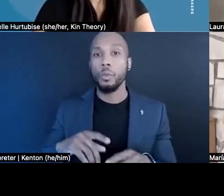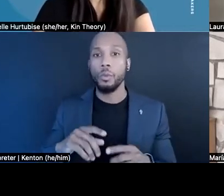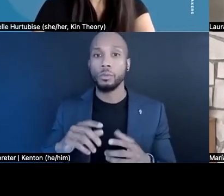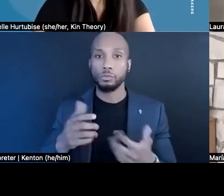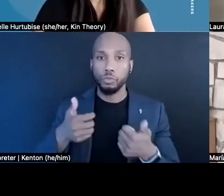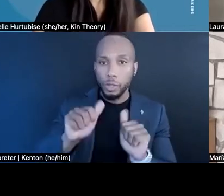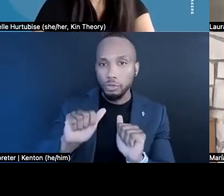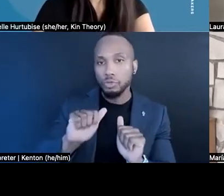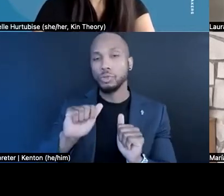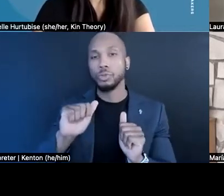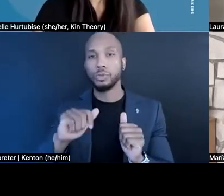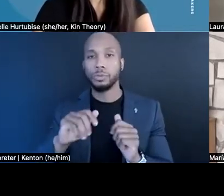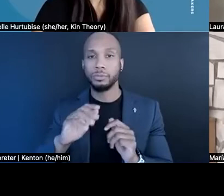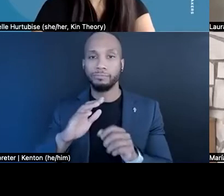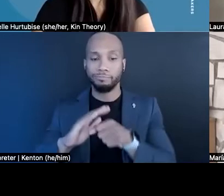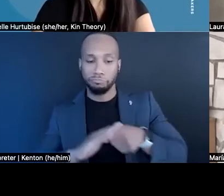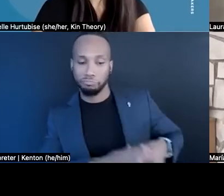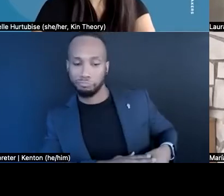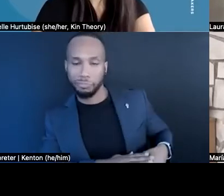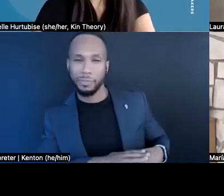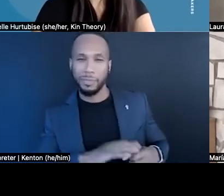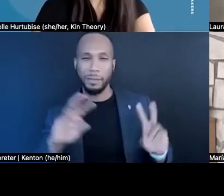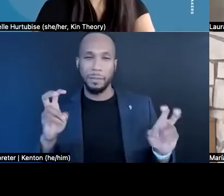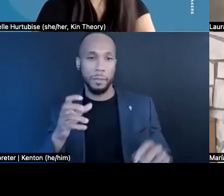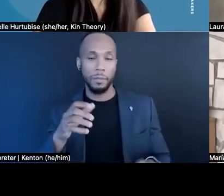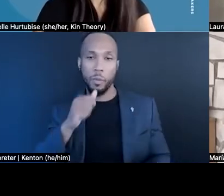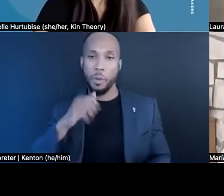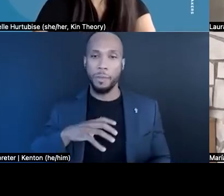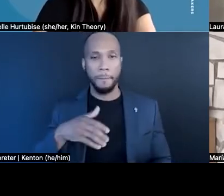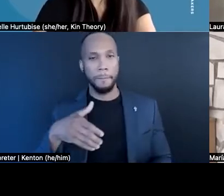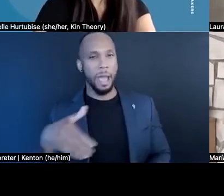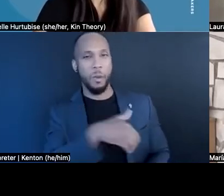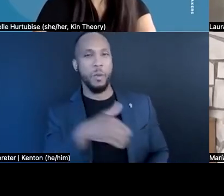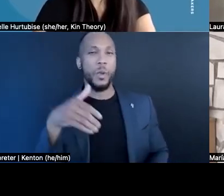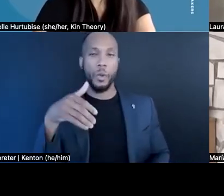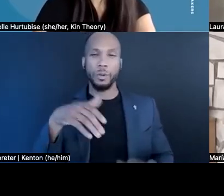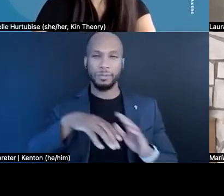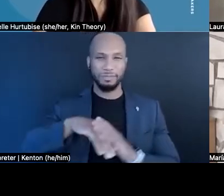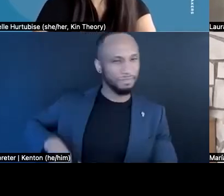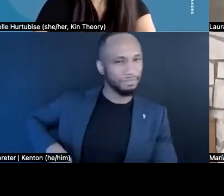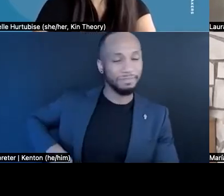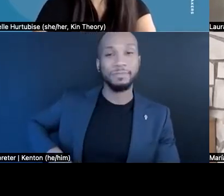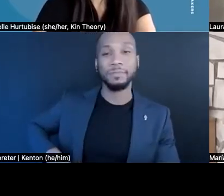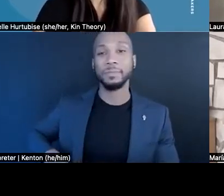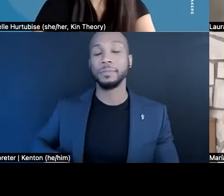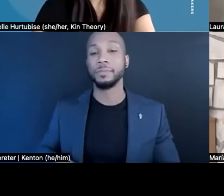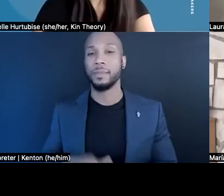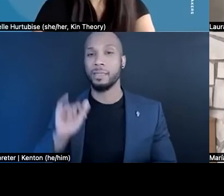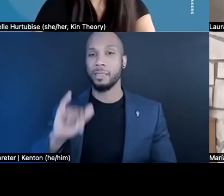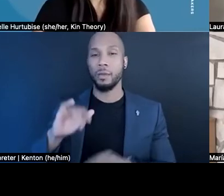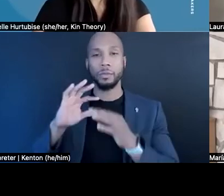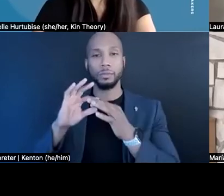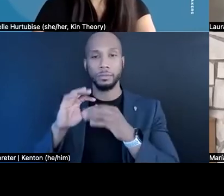ocultar el poder femenino, que dicen, el poder de la mujer, la relación de